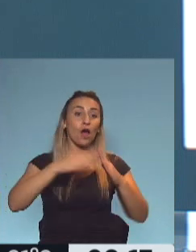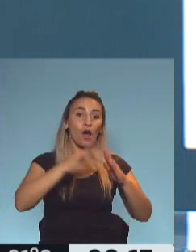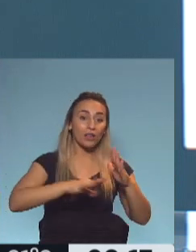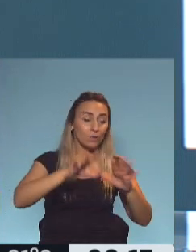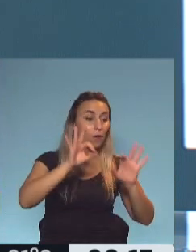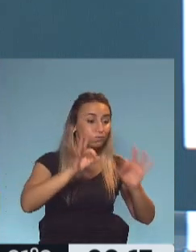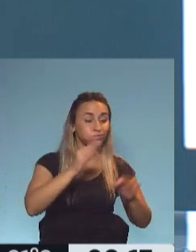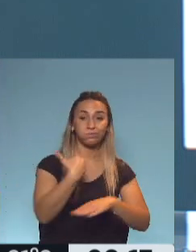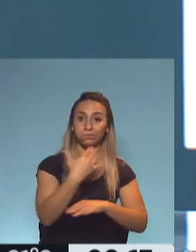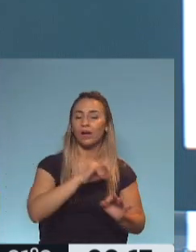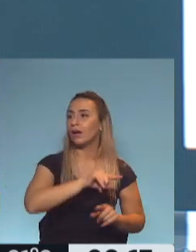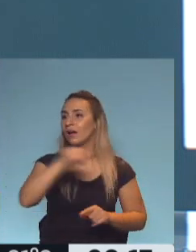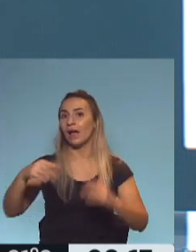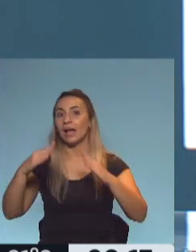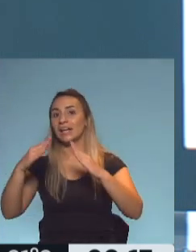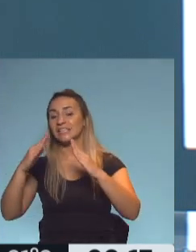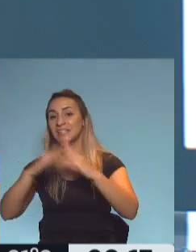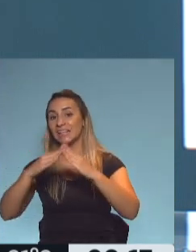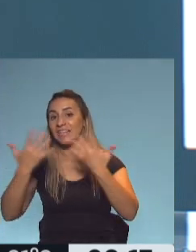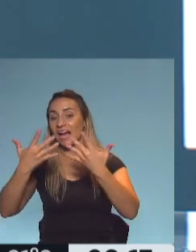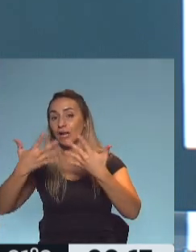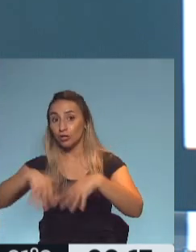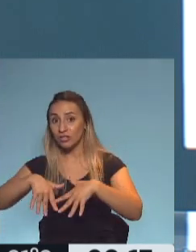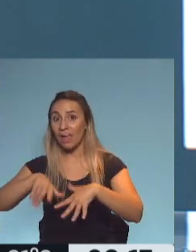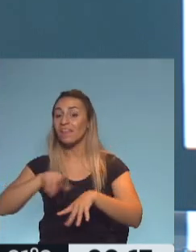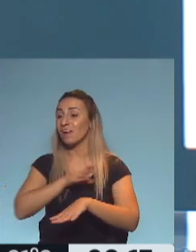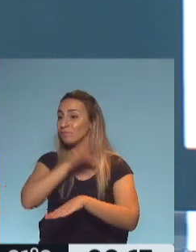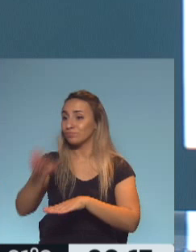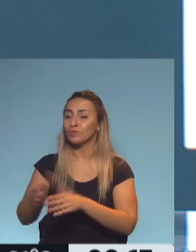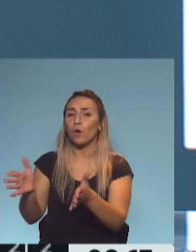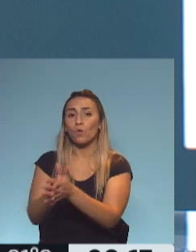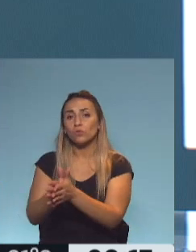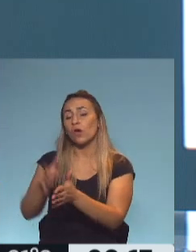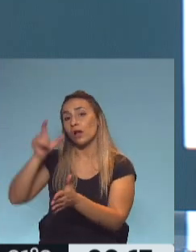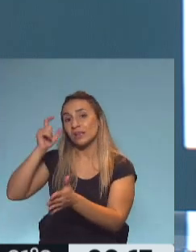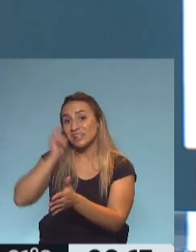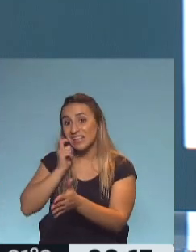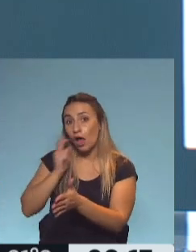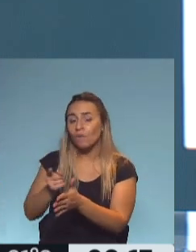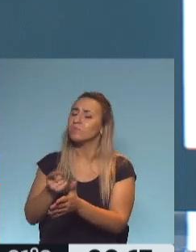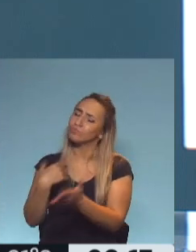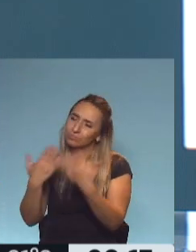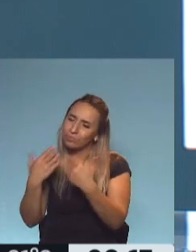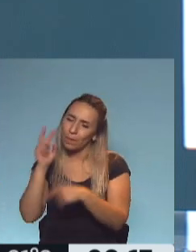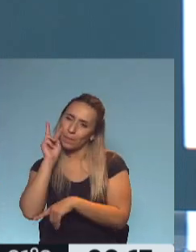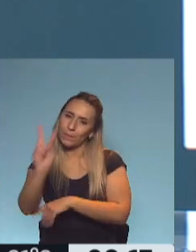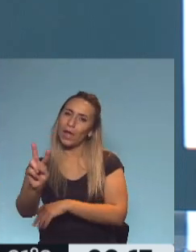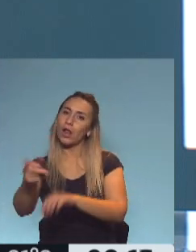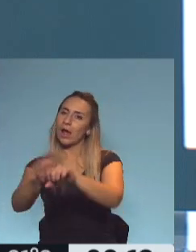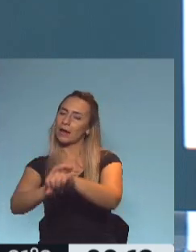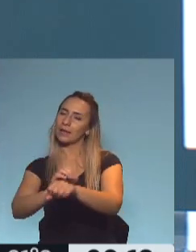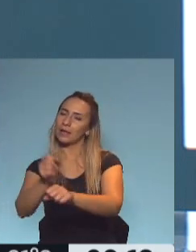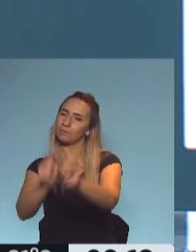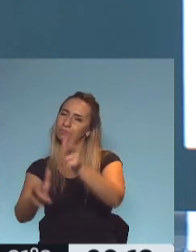con Axel Kicillof, juntos vieron la conferencia de Horacio Rodríguez Larreta, estuvieron ahí coordinando algunas cuestiones en términos de, sobre todo, el funcionamiento